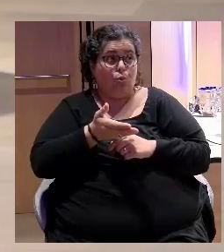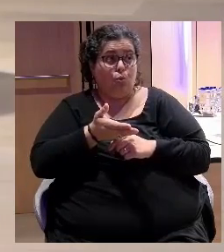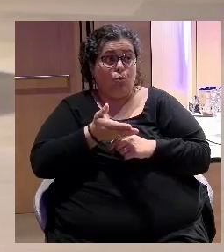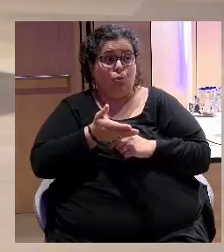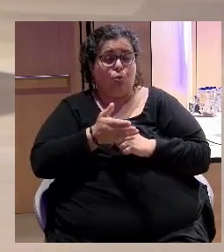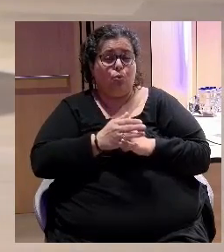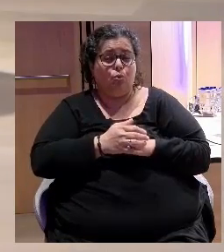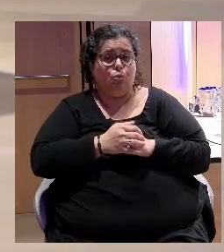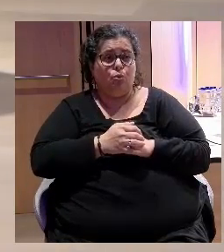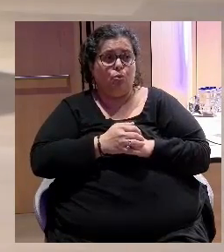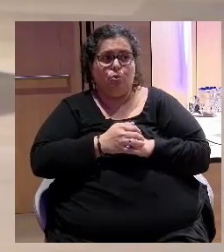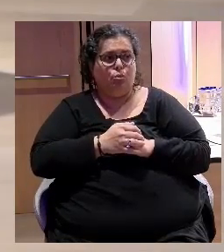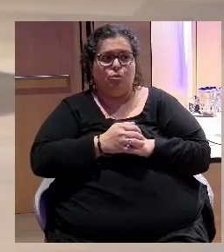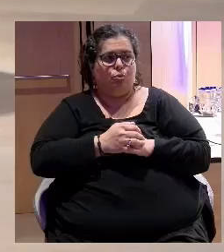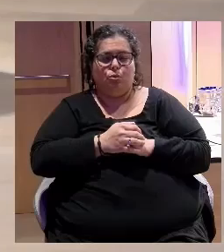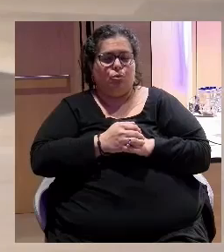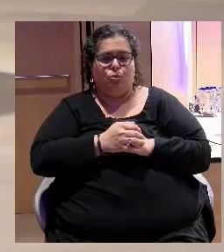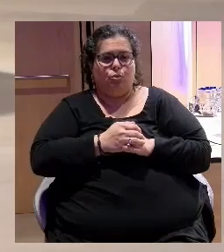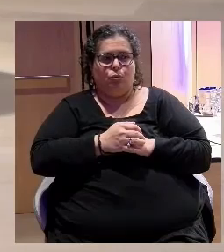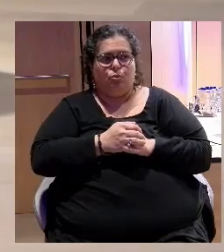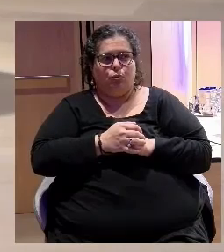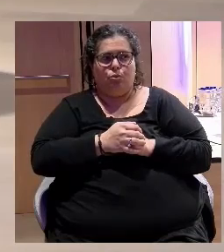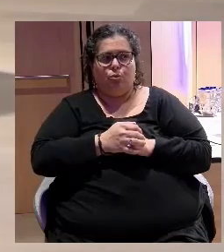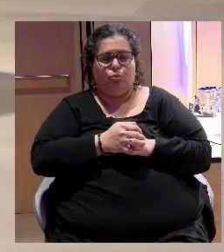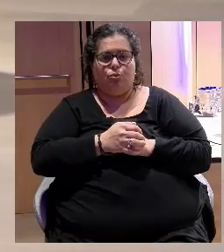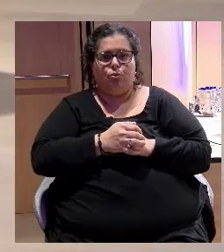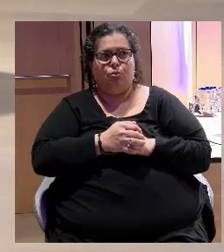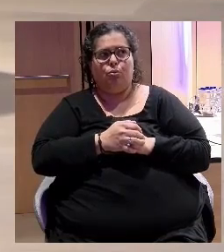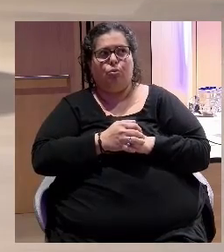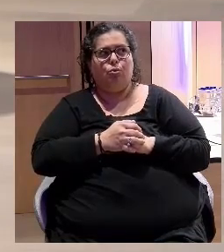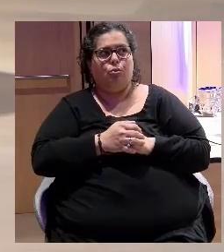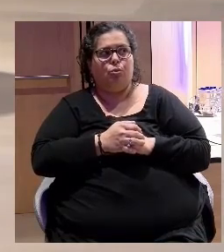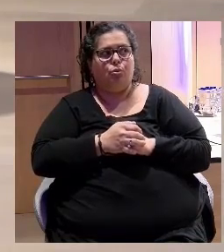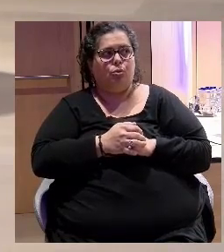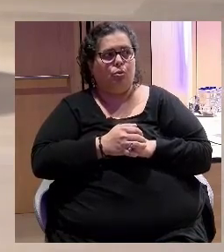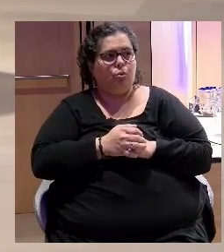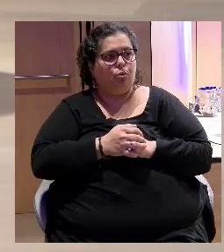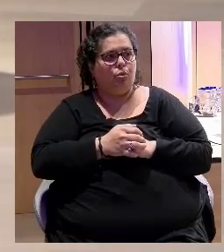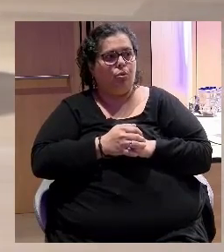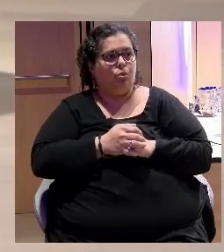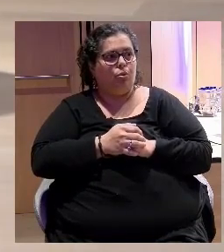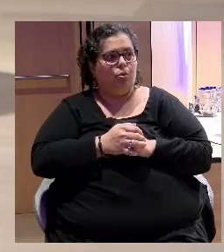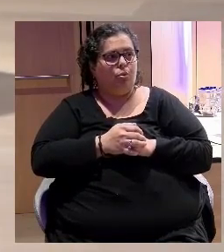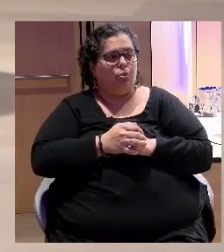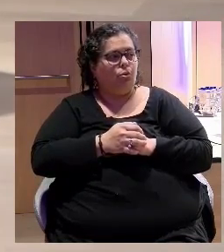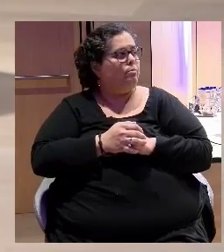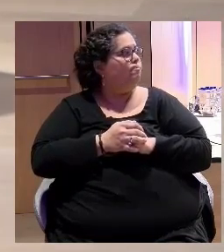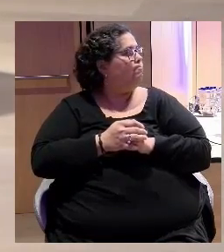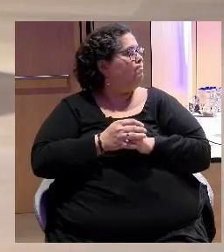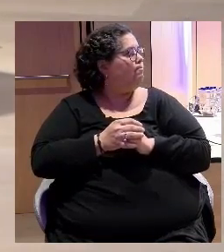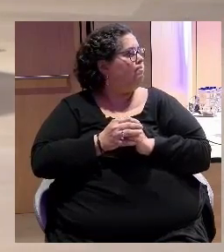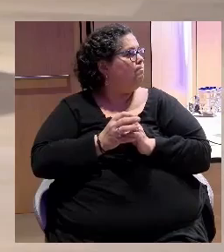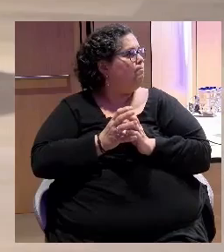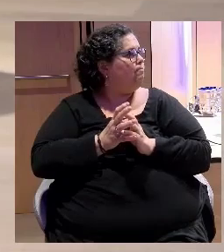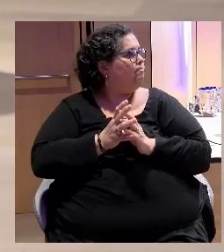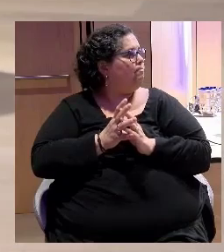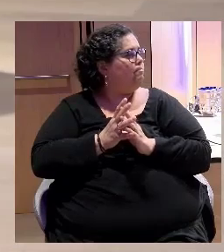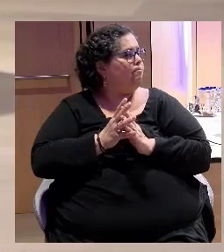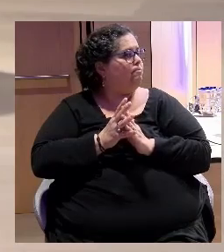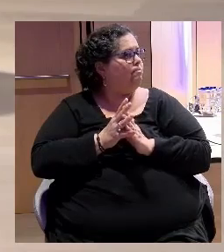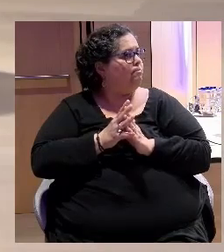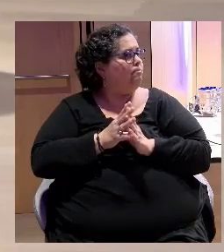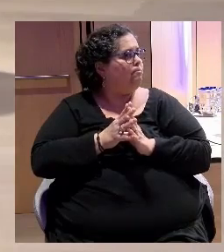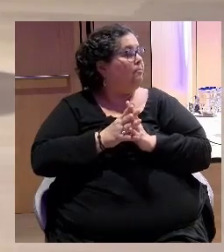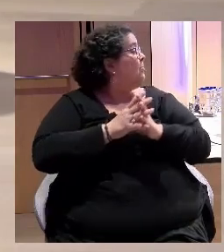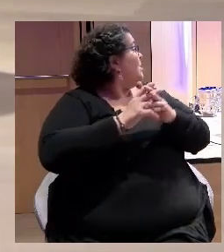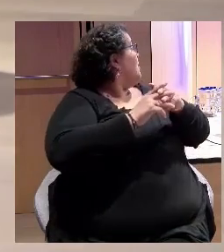a navegar en el portal de transparencia de Chile. Y la lógica de tenemos un avance sustantivo de la